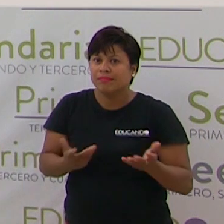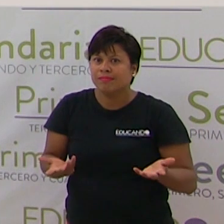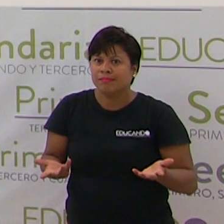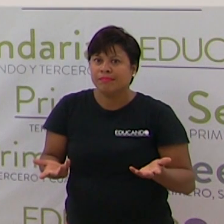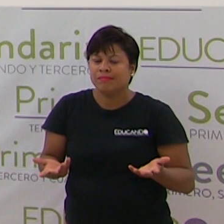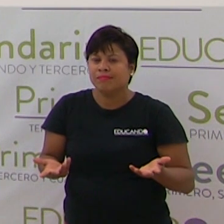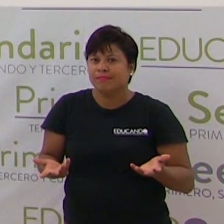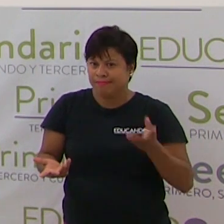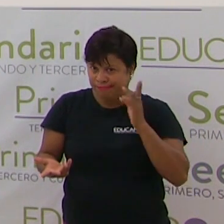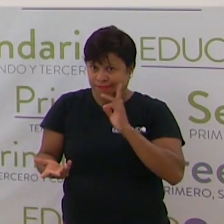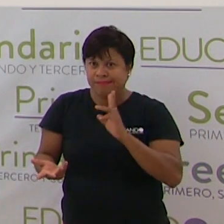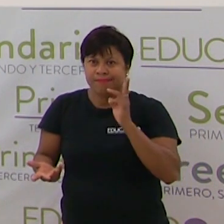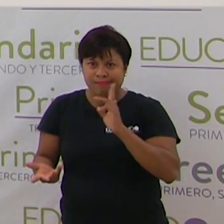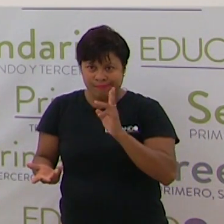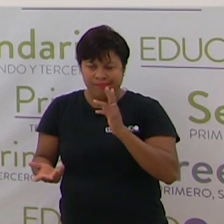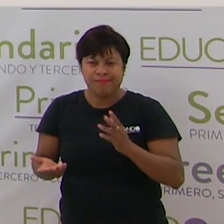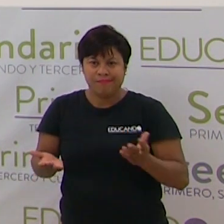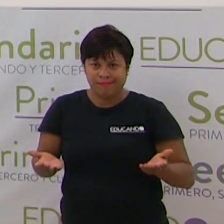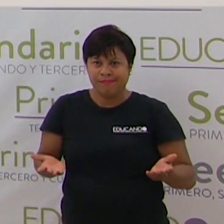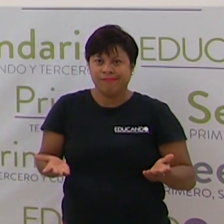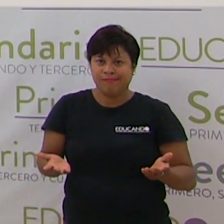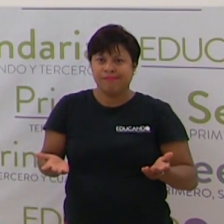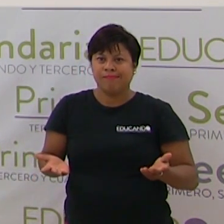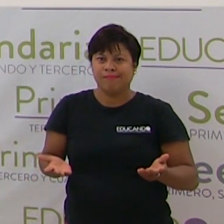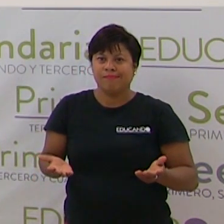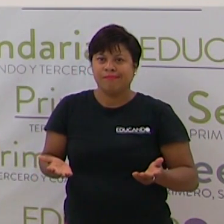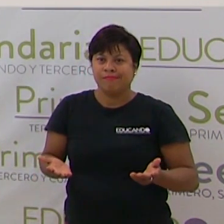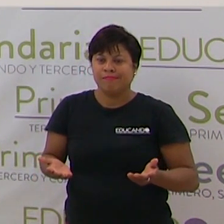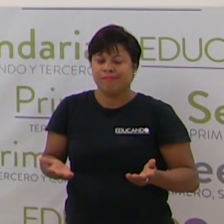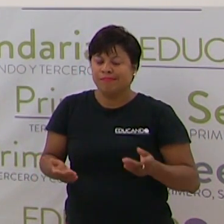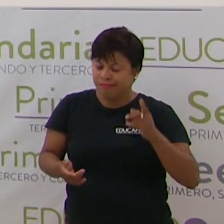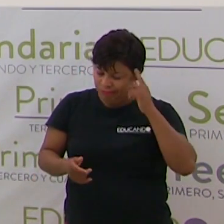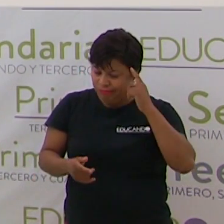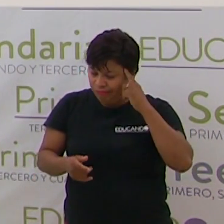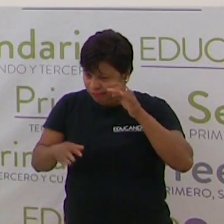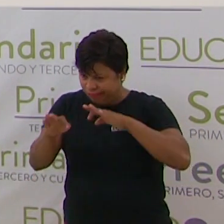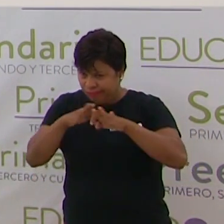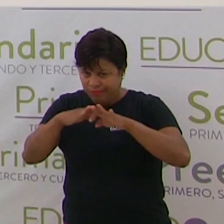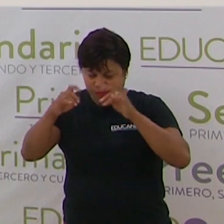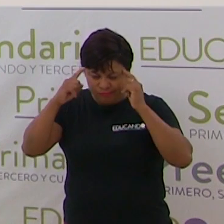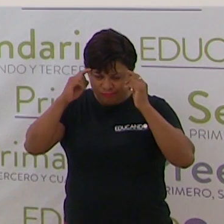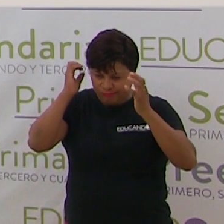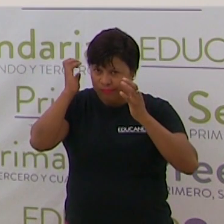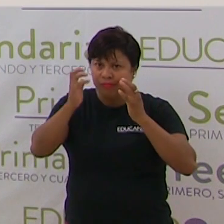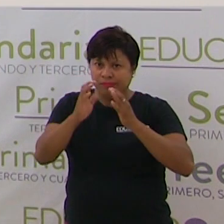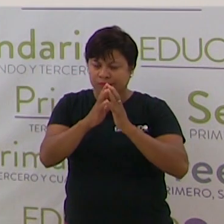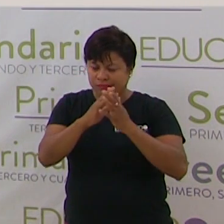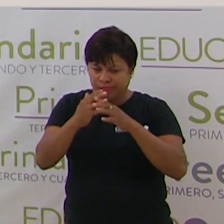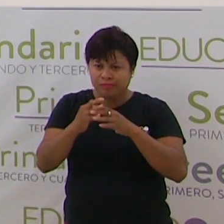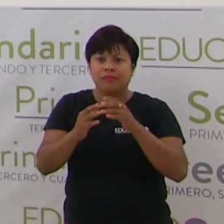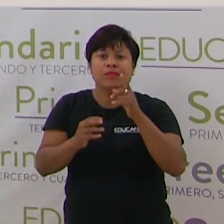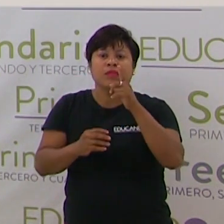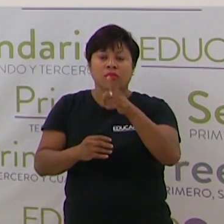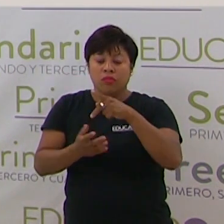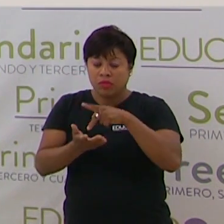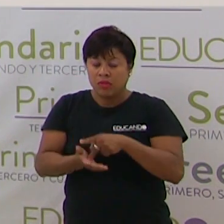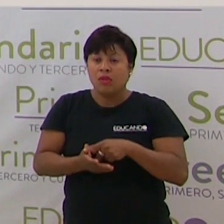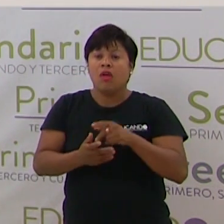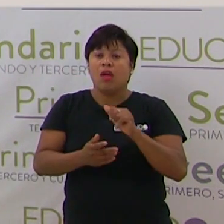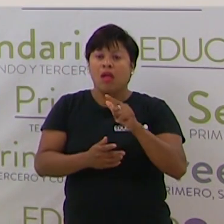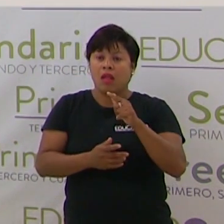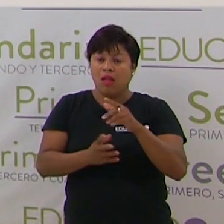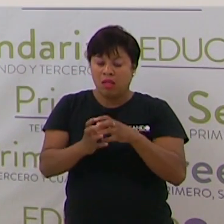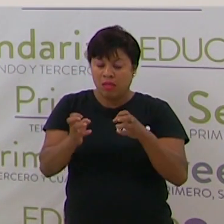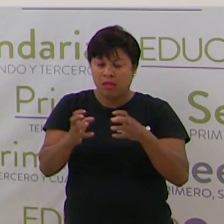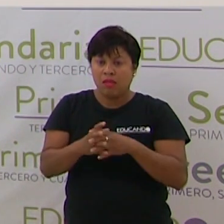A ver, ¿qué tal? A ver, pon a trabajar tu cabecita. ¿Qué pesará más? ¿1 kilo de algodón o 1